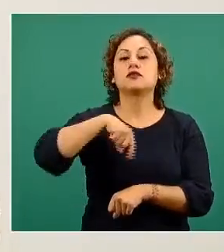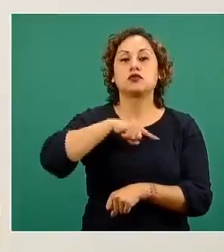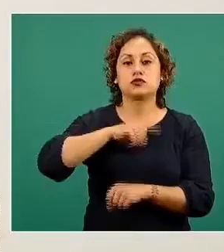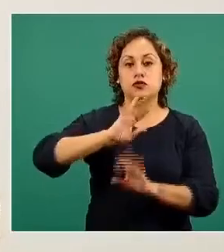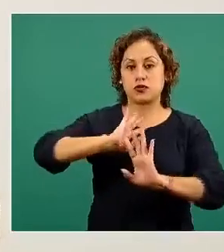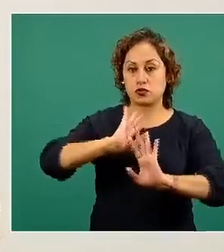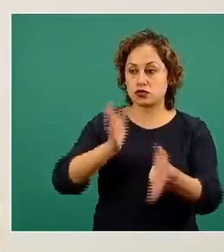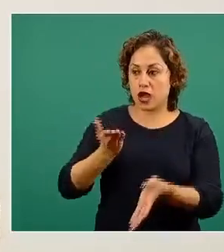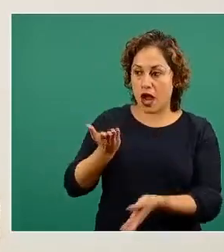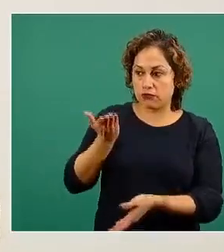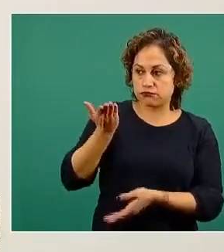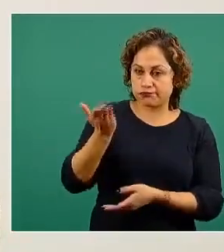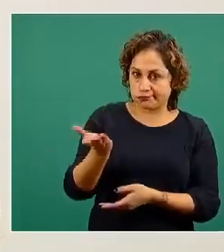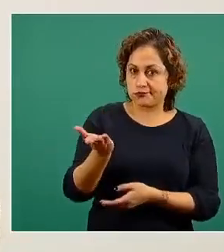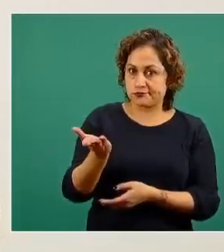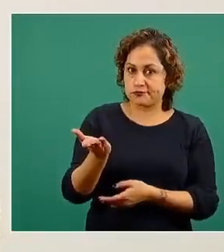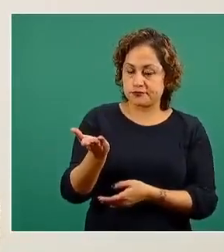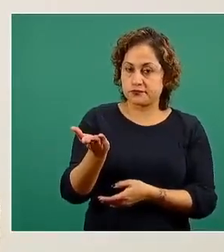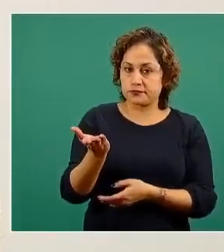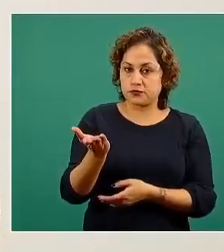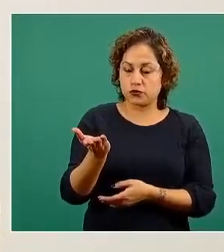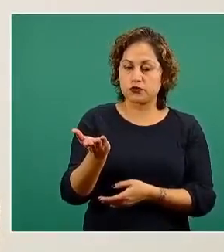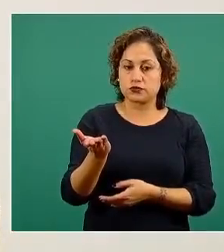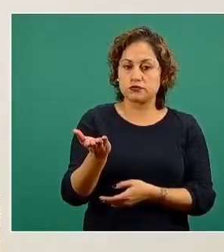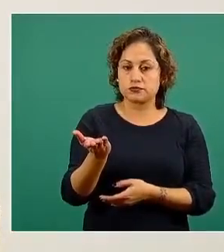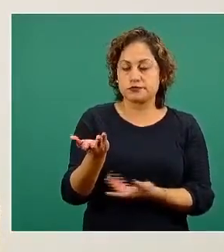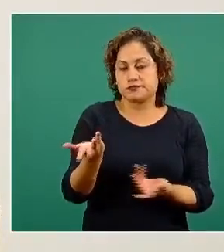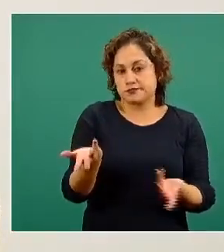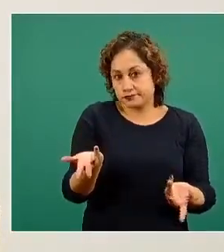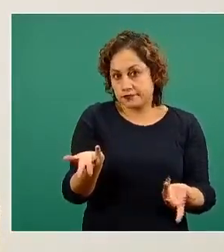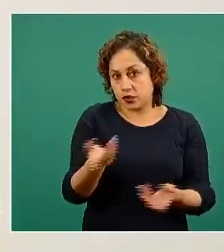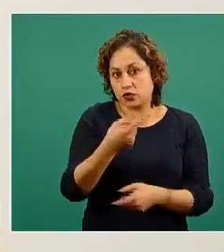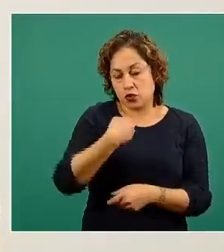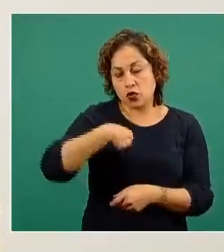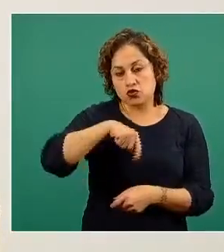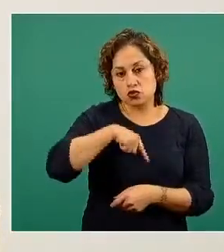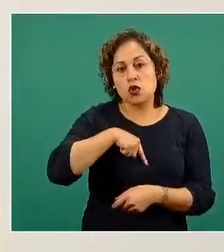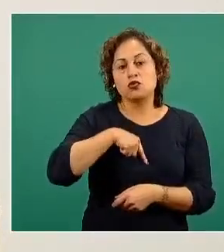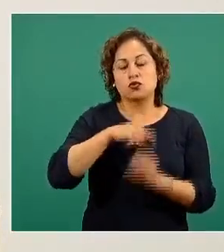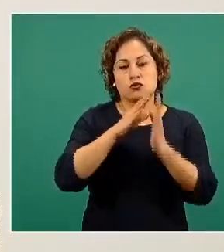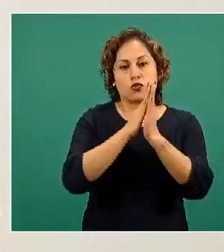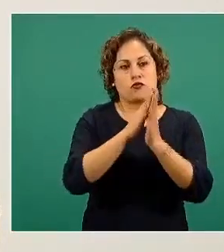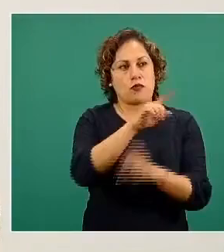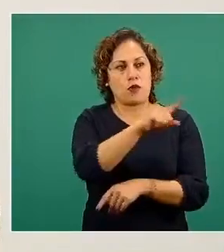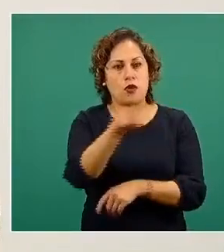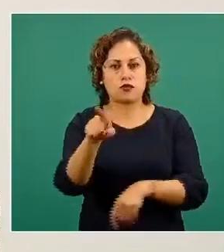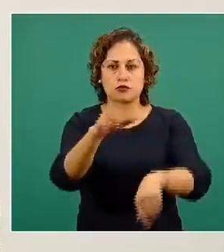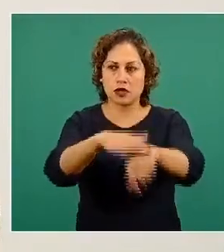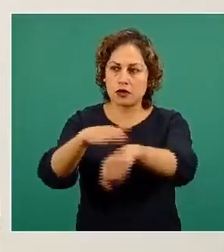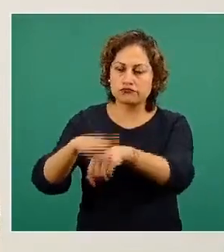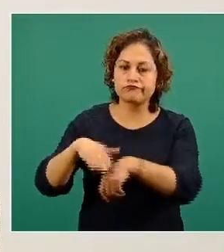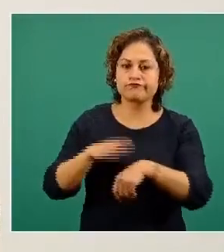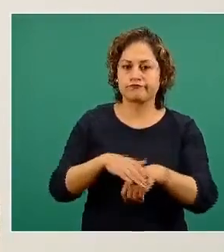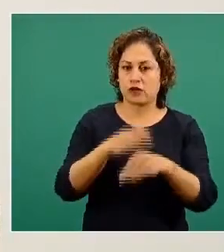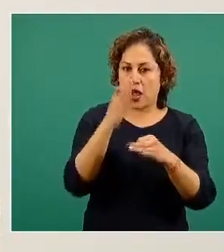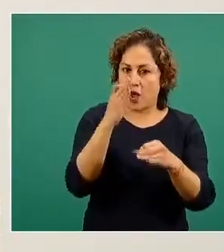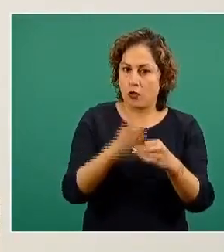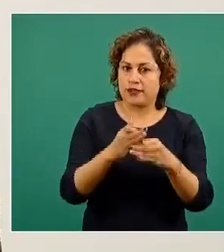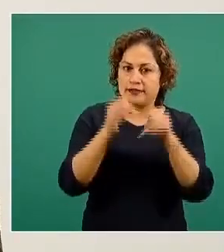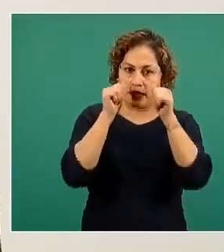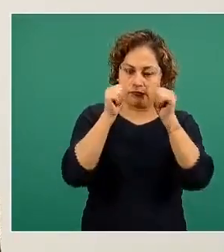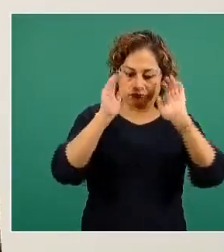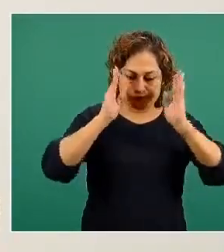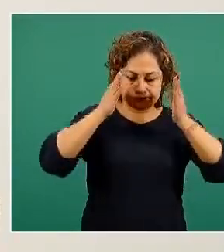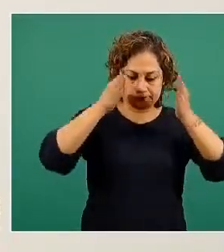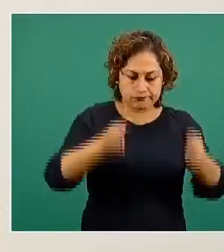solicitado y lo rogamos, pues, el entendimiento de que en este momento nos vamos a concentrar. Y todos, el